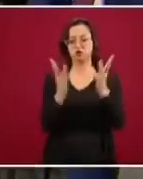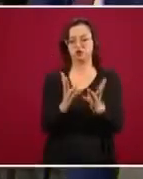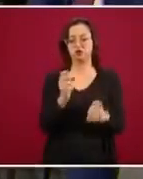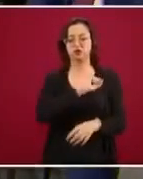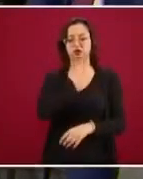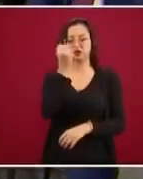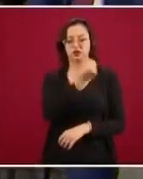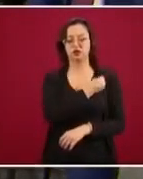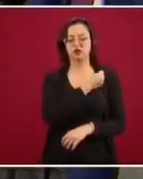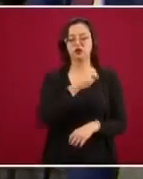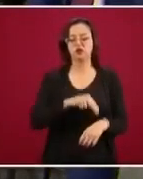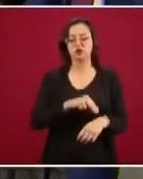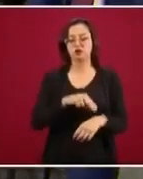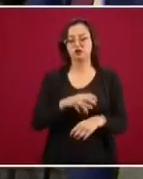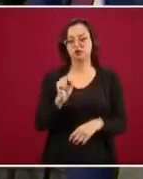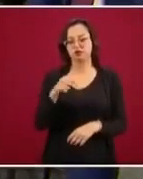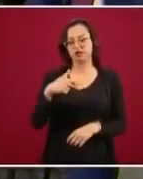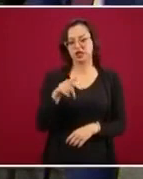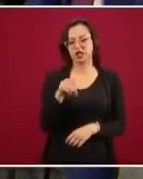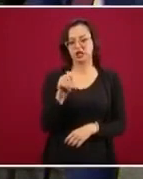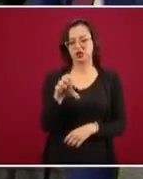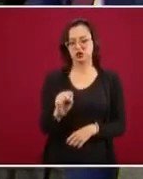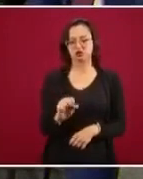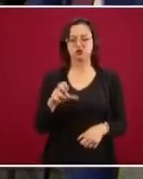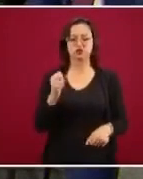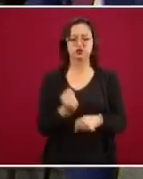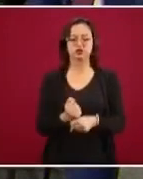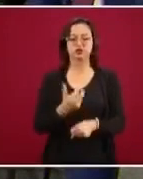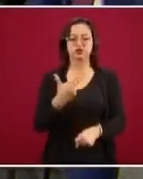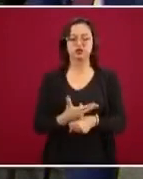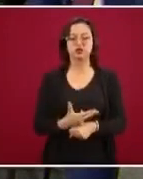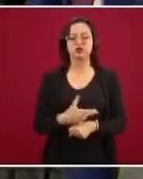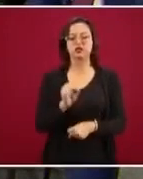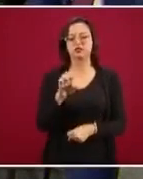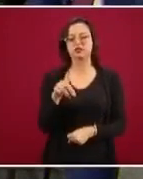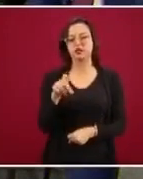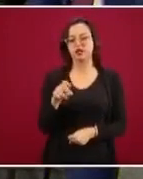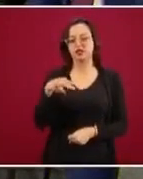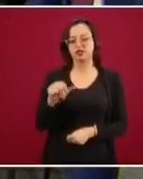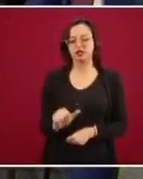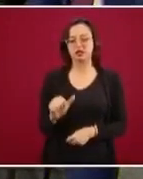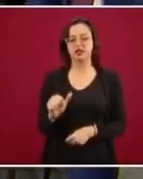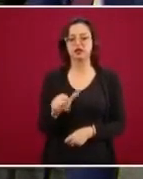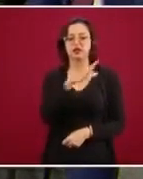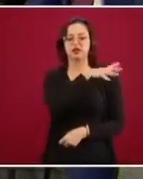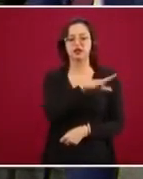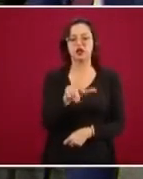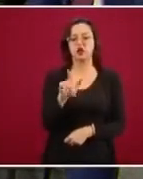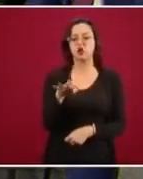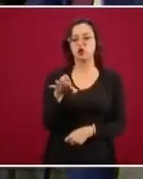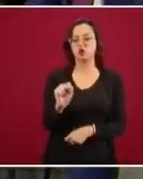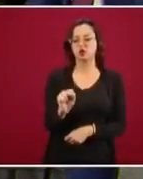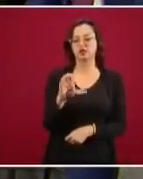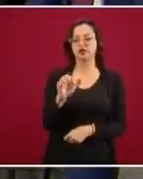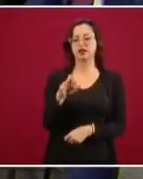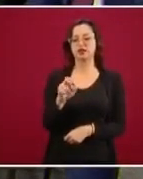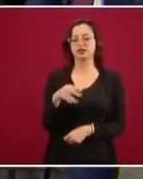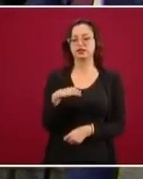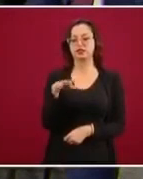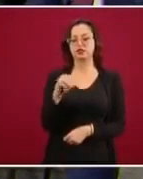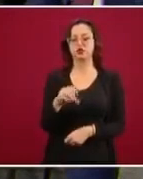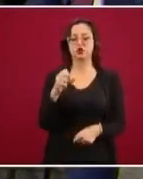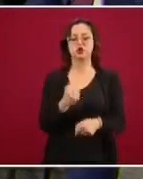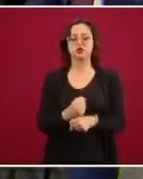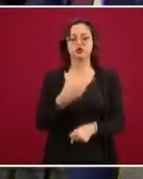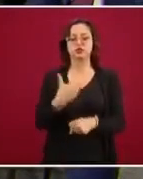ignacio santos preciado al secretario de la defensa nacional general luís crescencio sandoval al secretario de marina